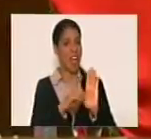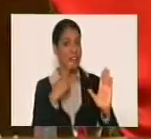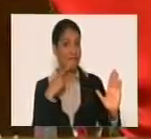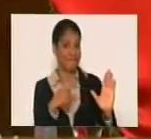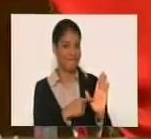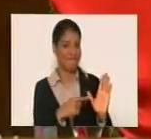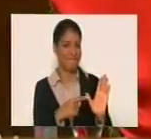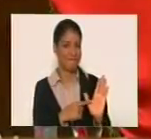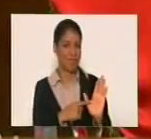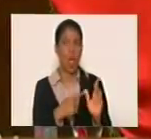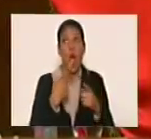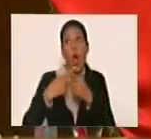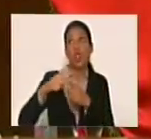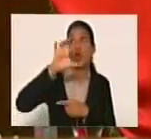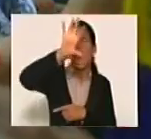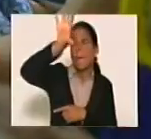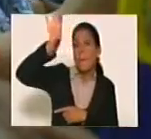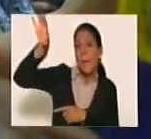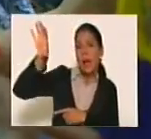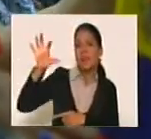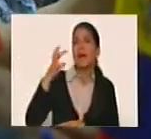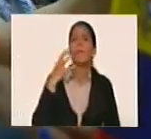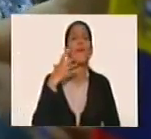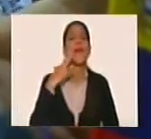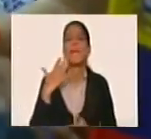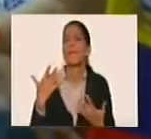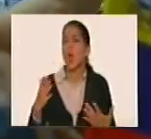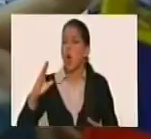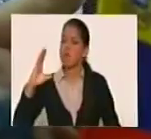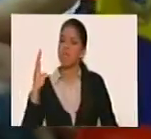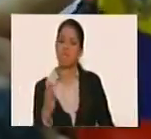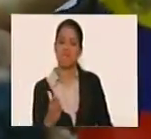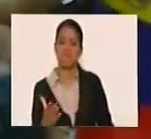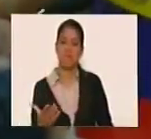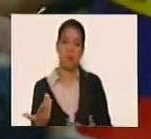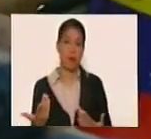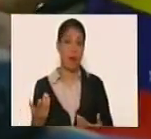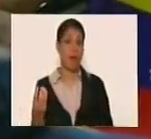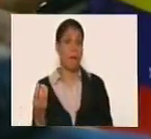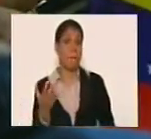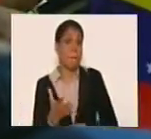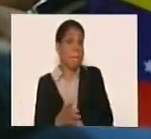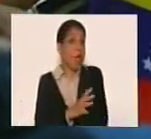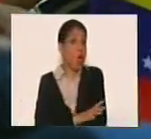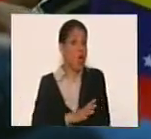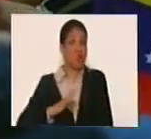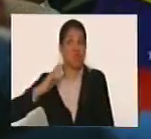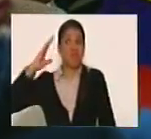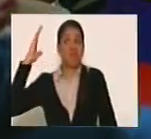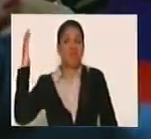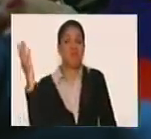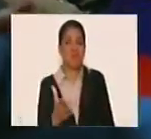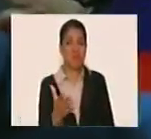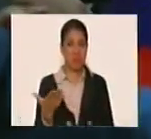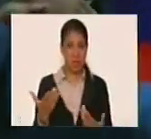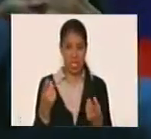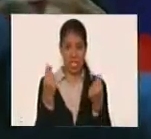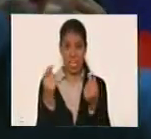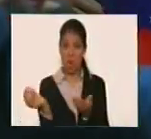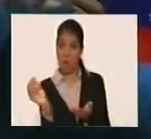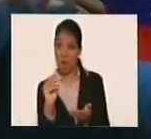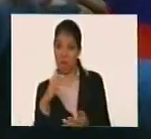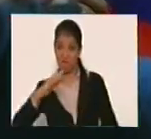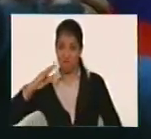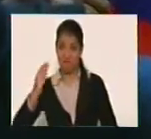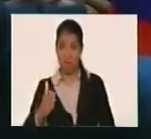En cualquier otra nación, las sanciones hubiesen sido de otra monta, de otra dimensión y explicado